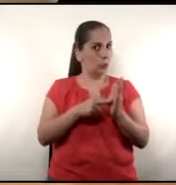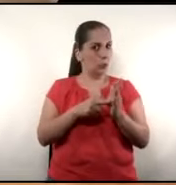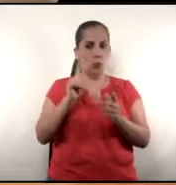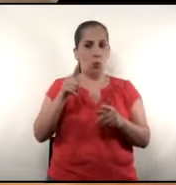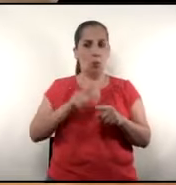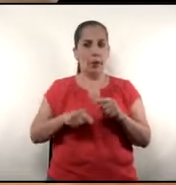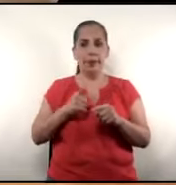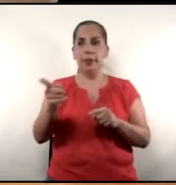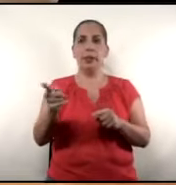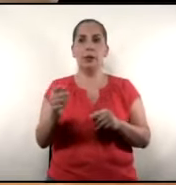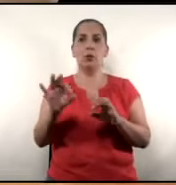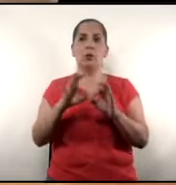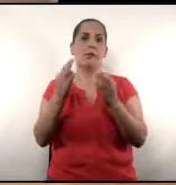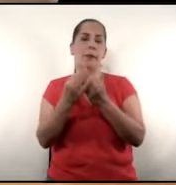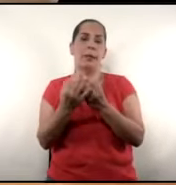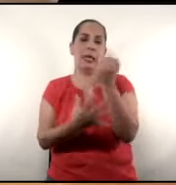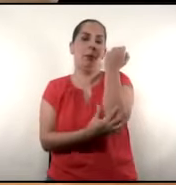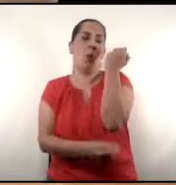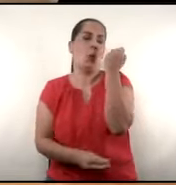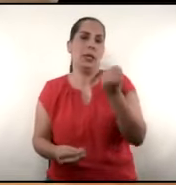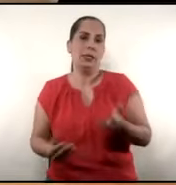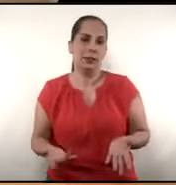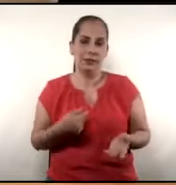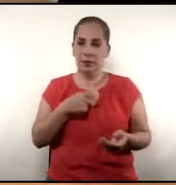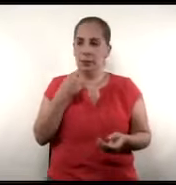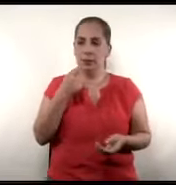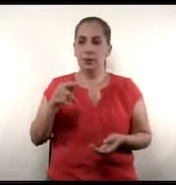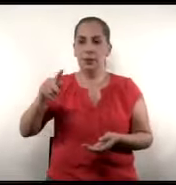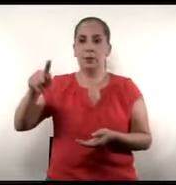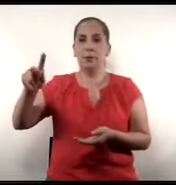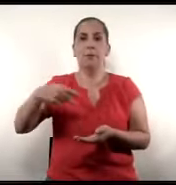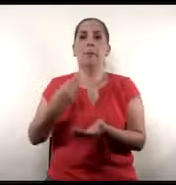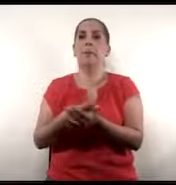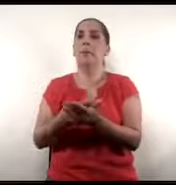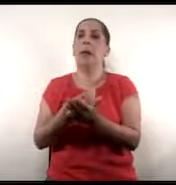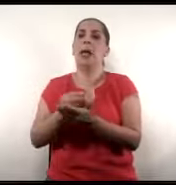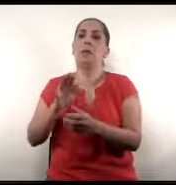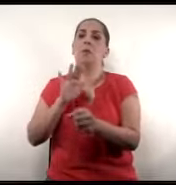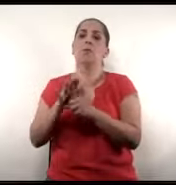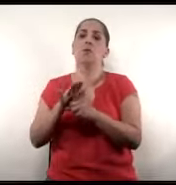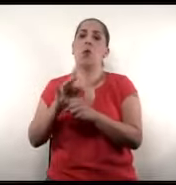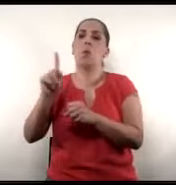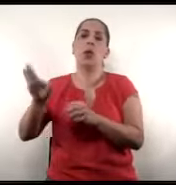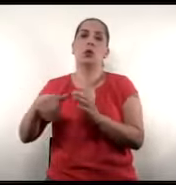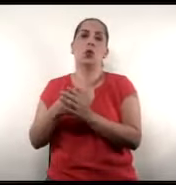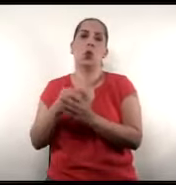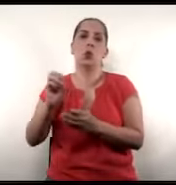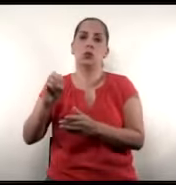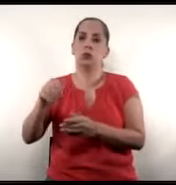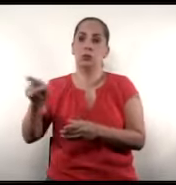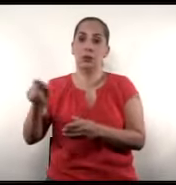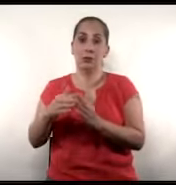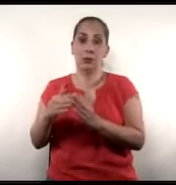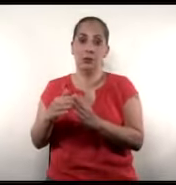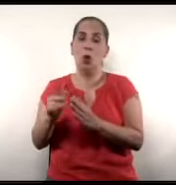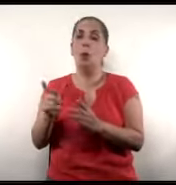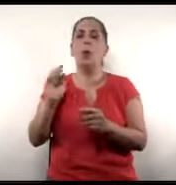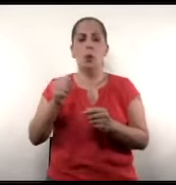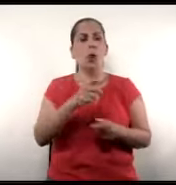a donde una familia en condición de extrema pobreza a cobrarle el costo total de la vivienda. Pero